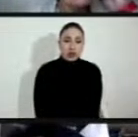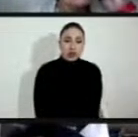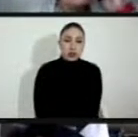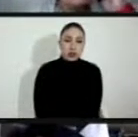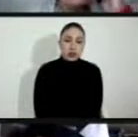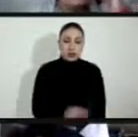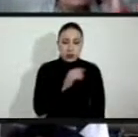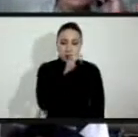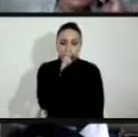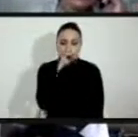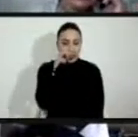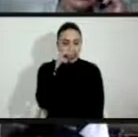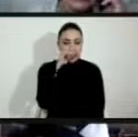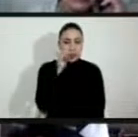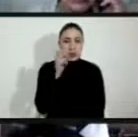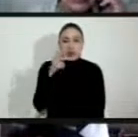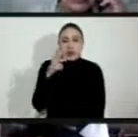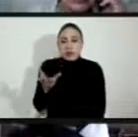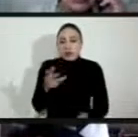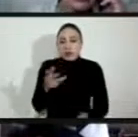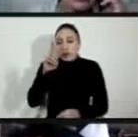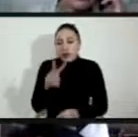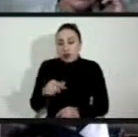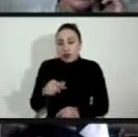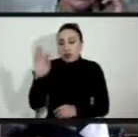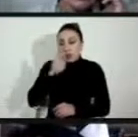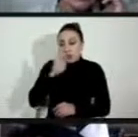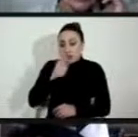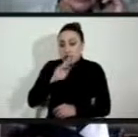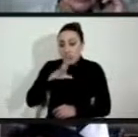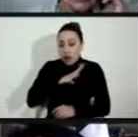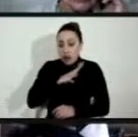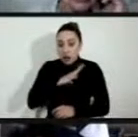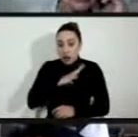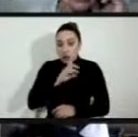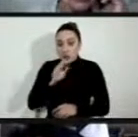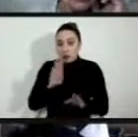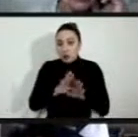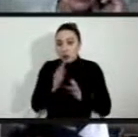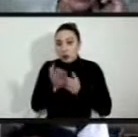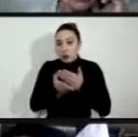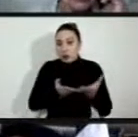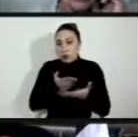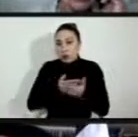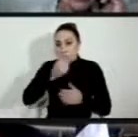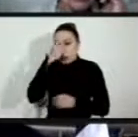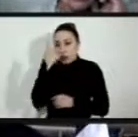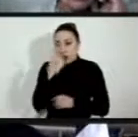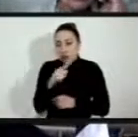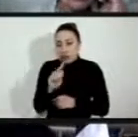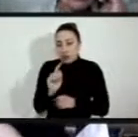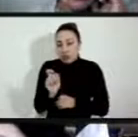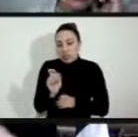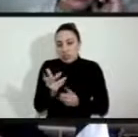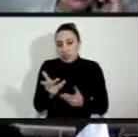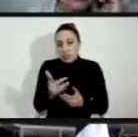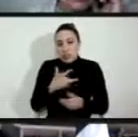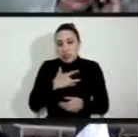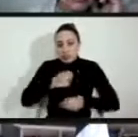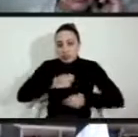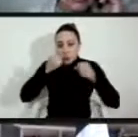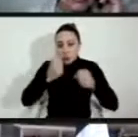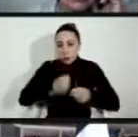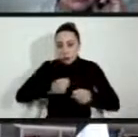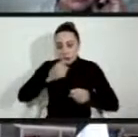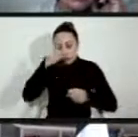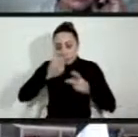ferias del empleo. A ver, diputada, diputados, desde que inició la